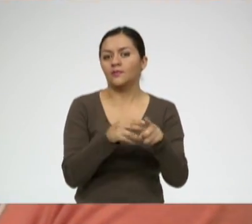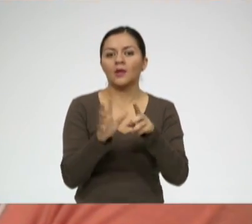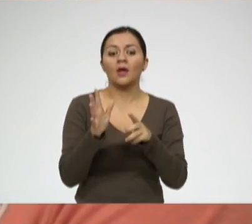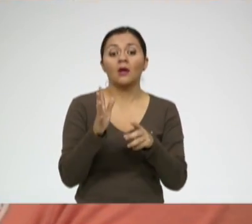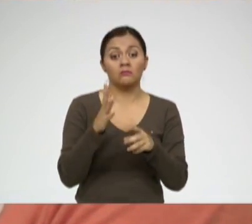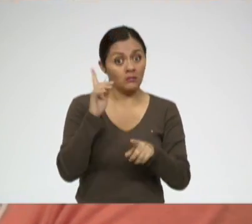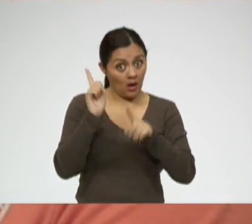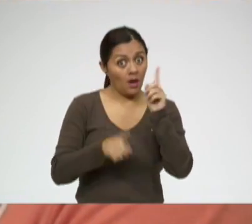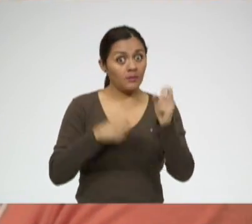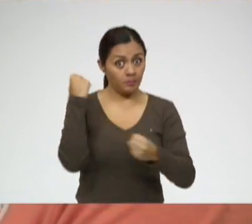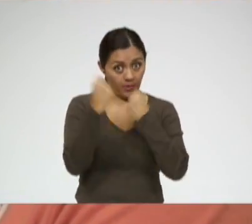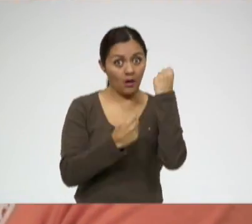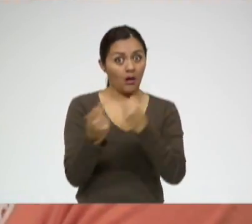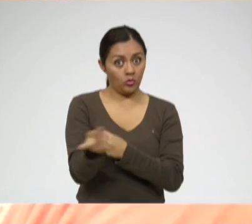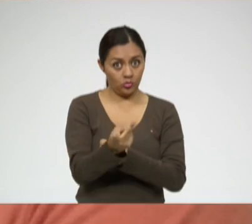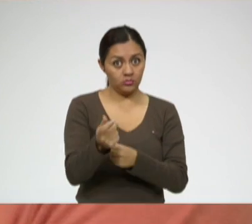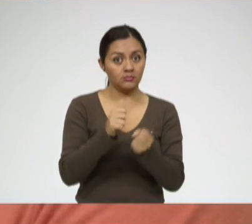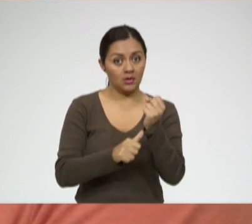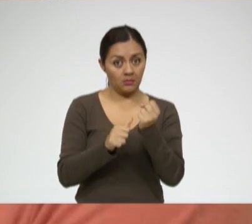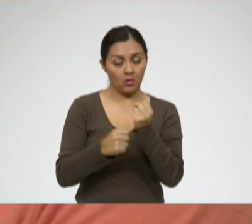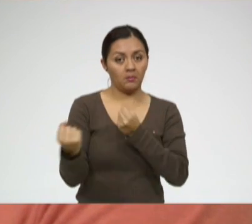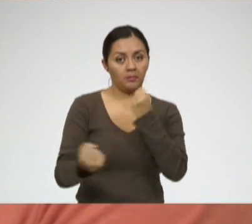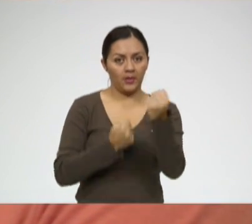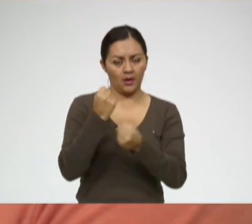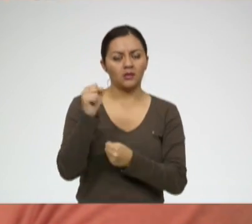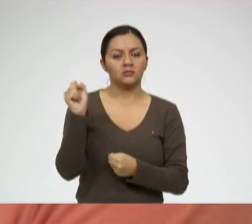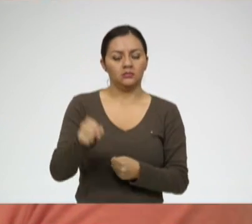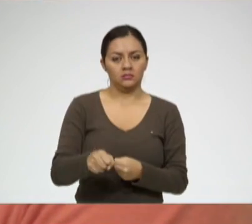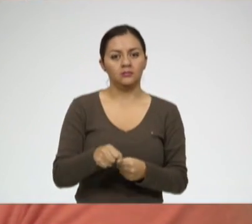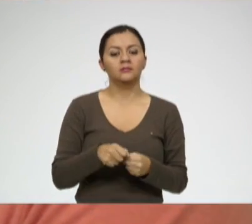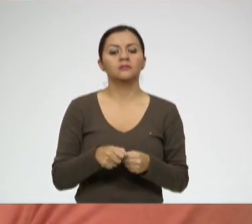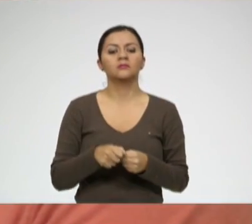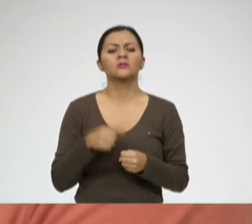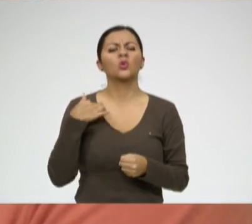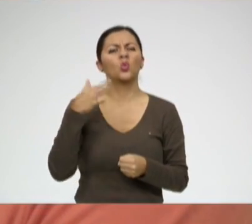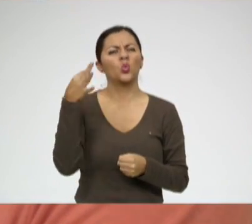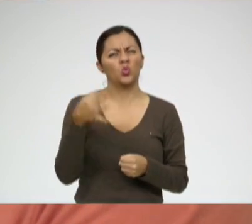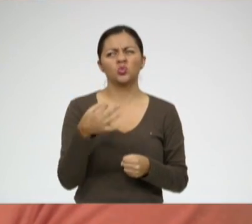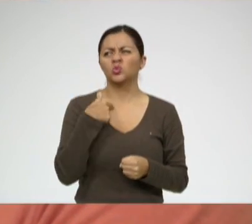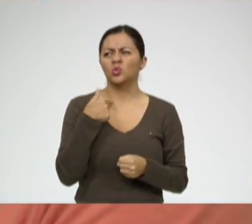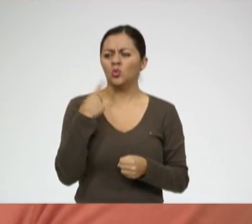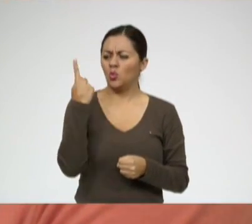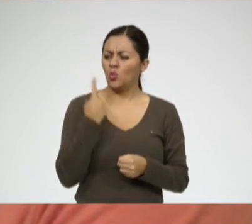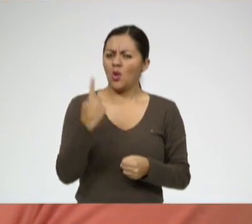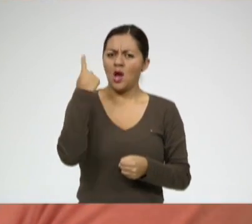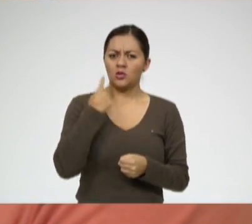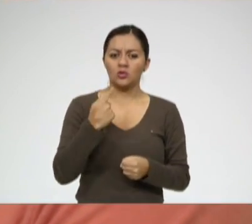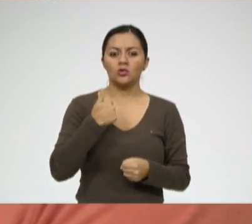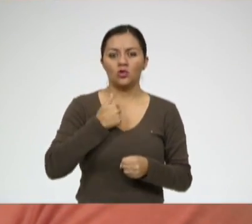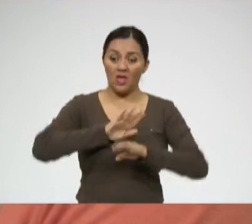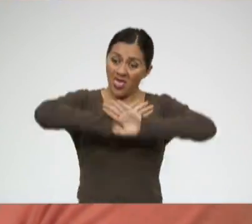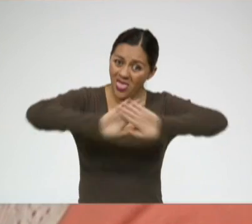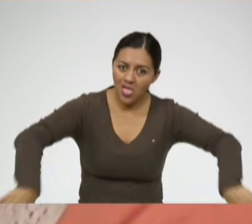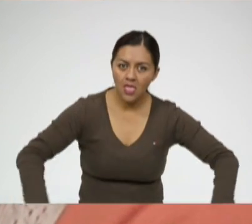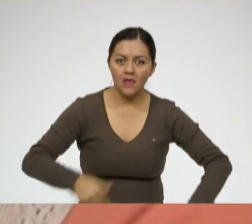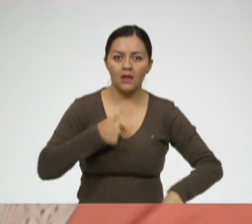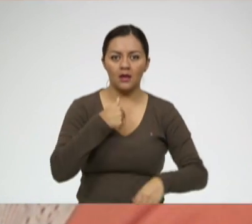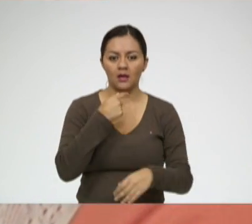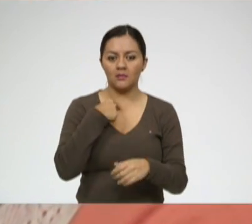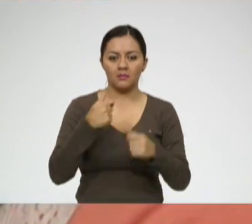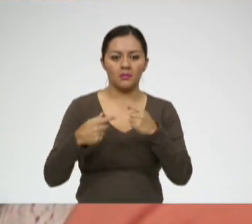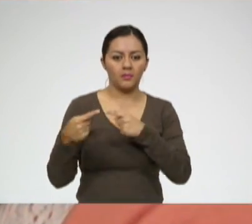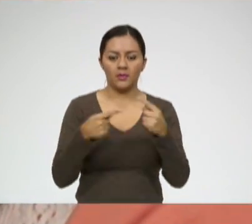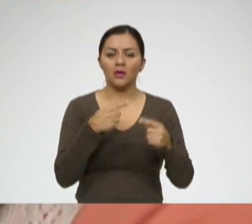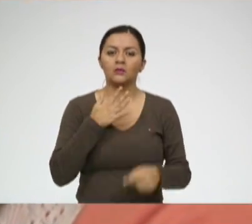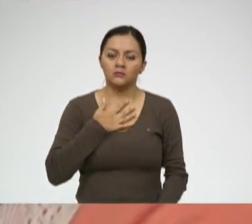llegado a quererse pegarse. En el último año tuve unas 2 ocasiones que separarlos. Uno tiene